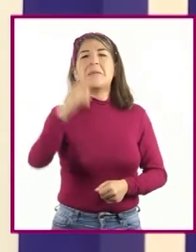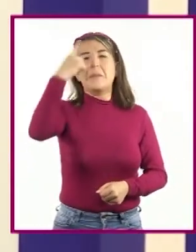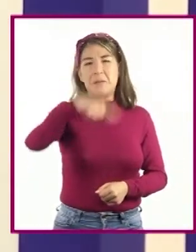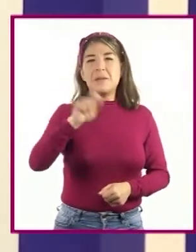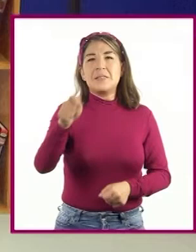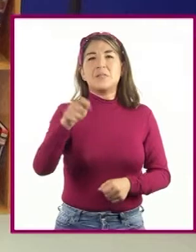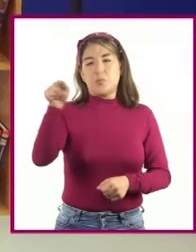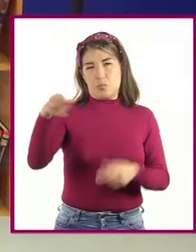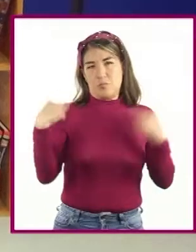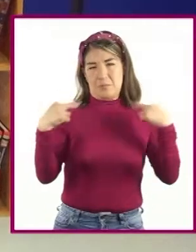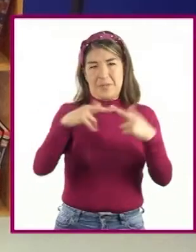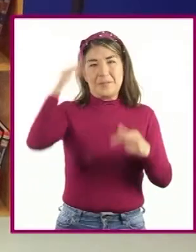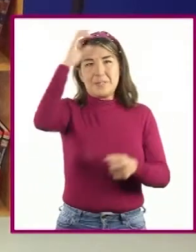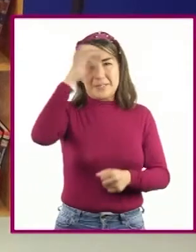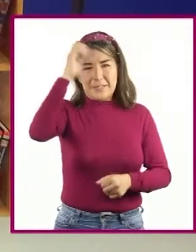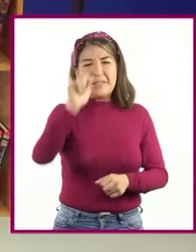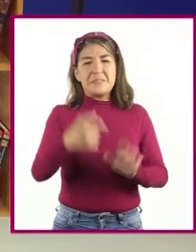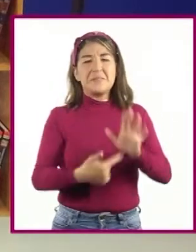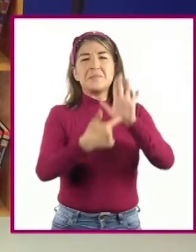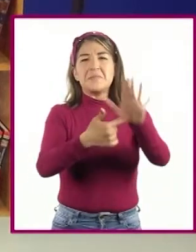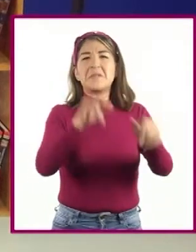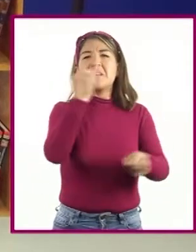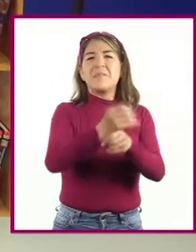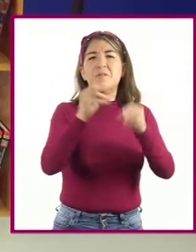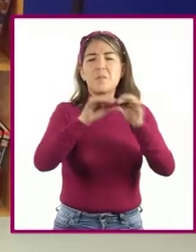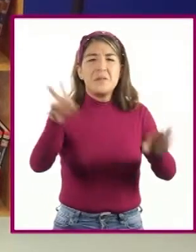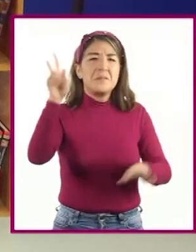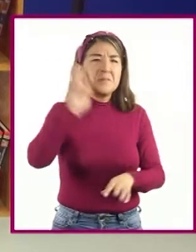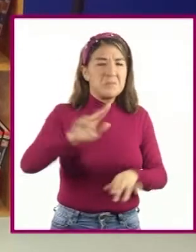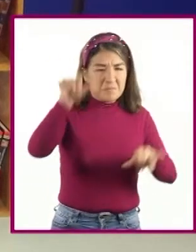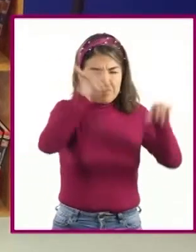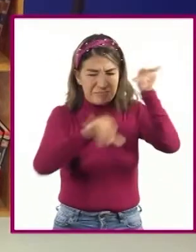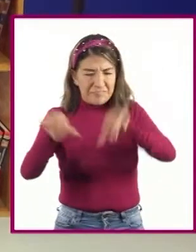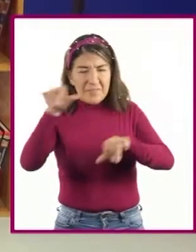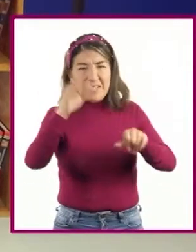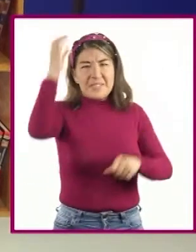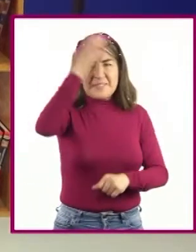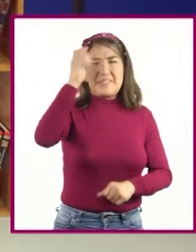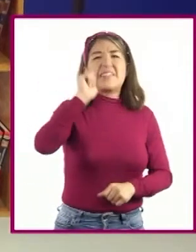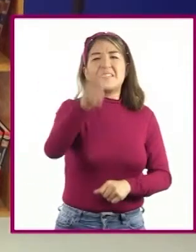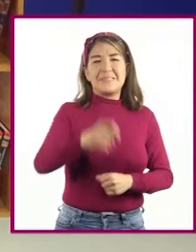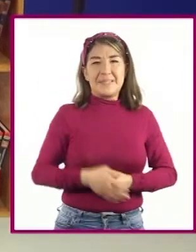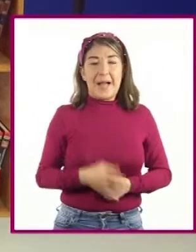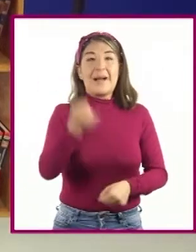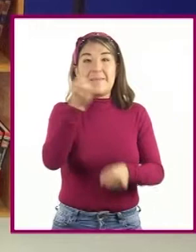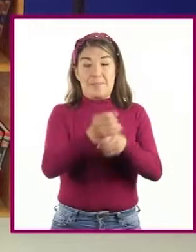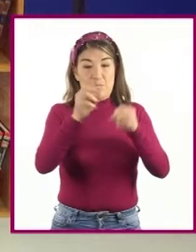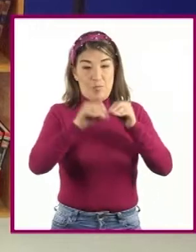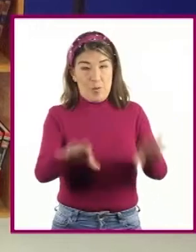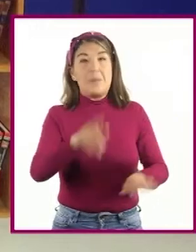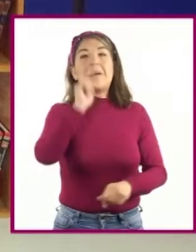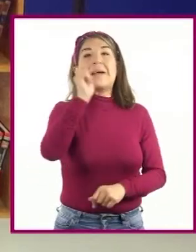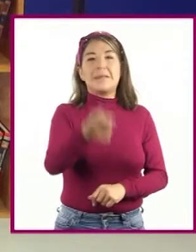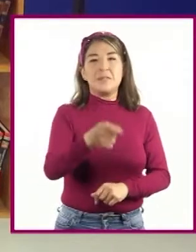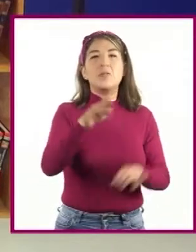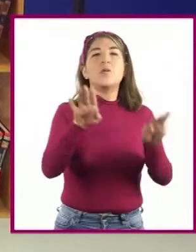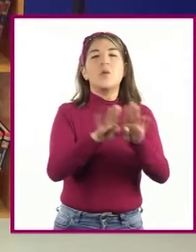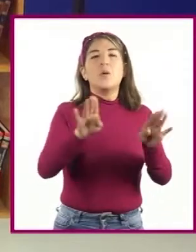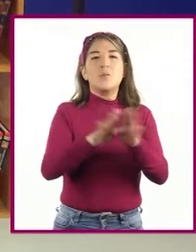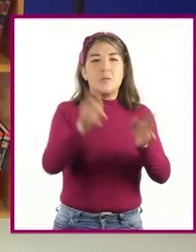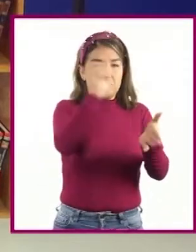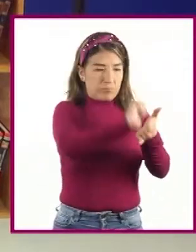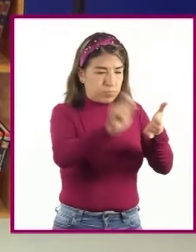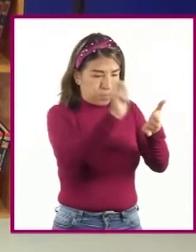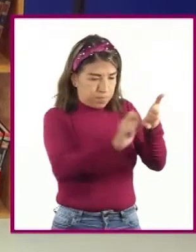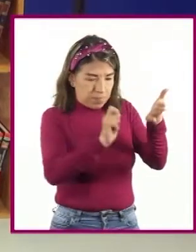como docente de ciencias. ¿Qué son los informes de experimentos científicos? Los informes de experimentos científicos son documentos